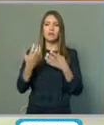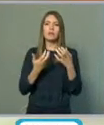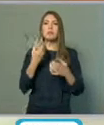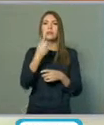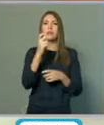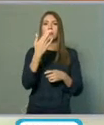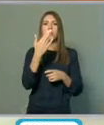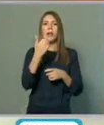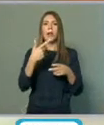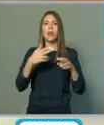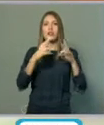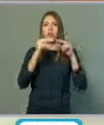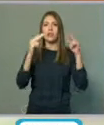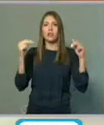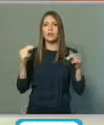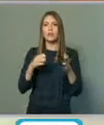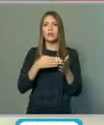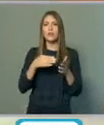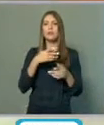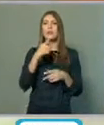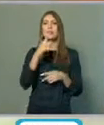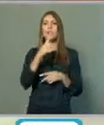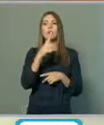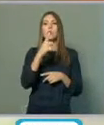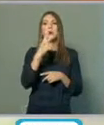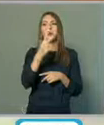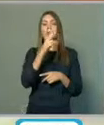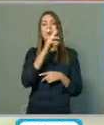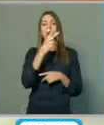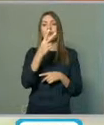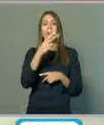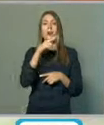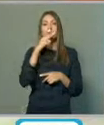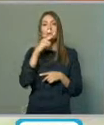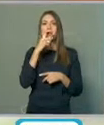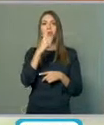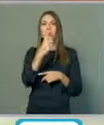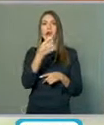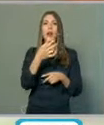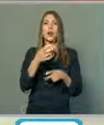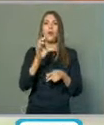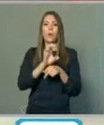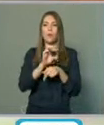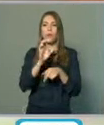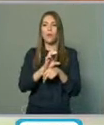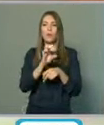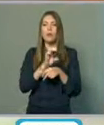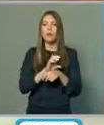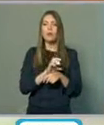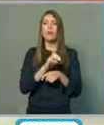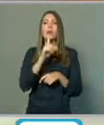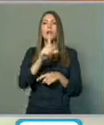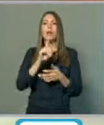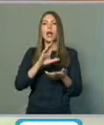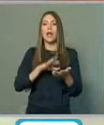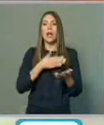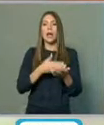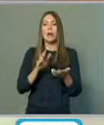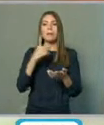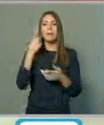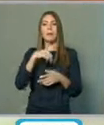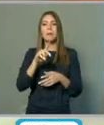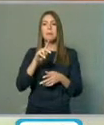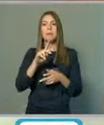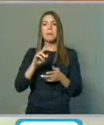de tocino frito, 2 aguacates, una pieza de huevo, una taza de crema para batir medio limón, solo el jugo, y media taza